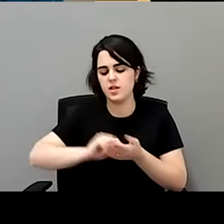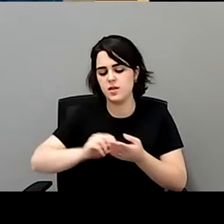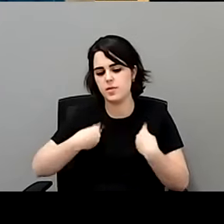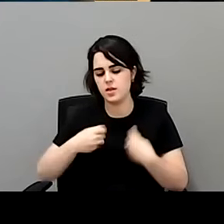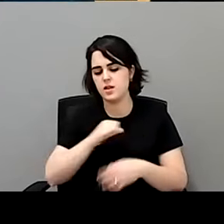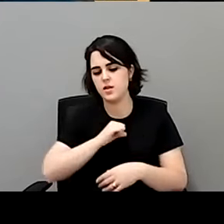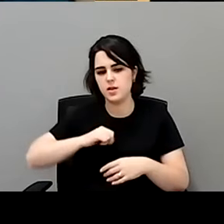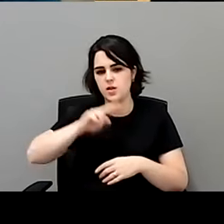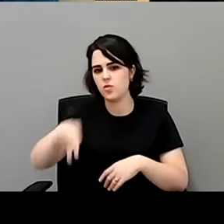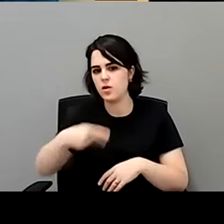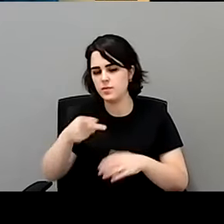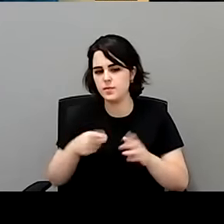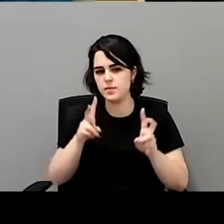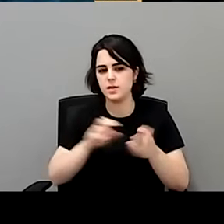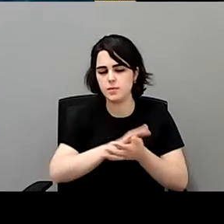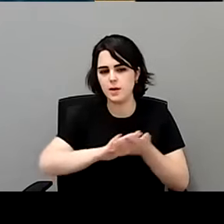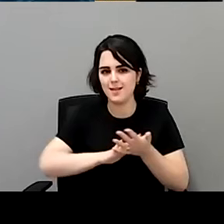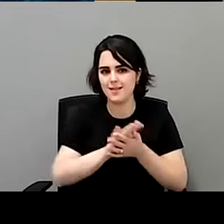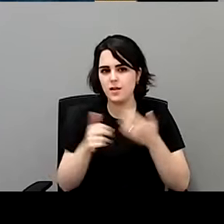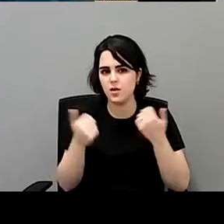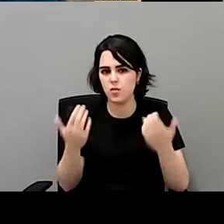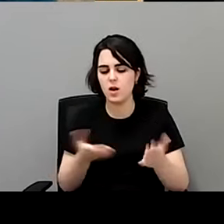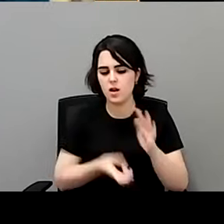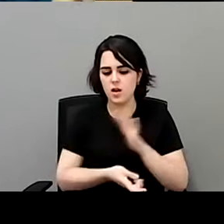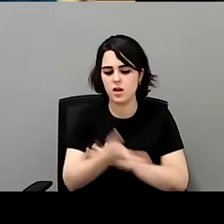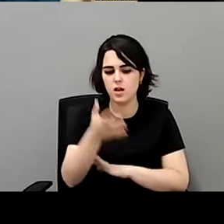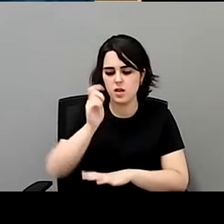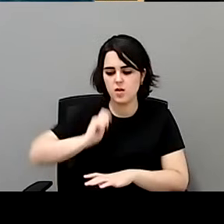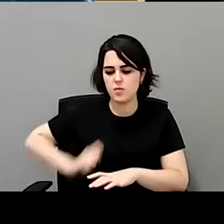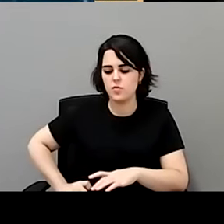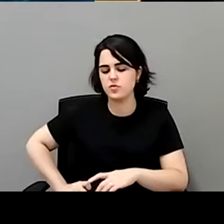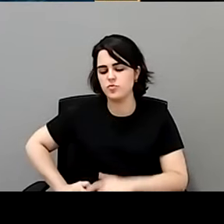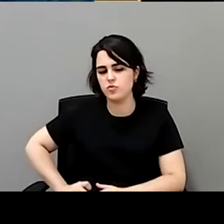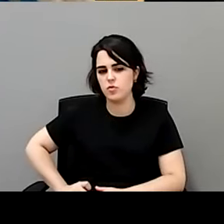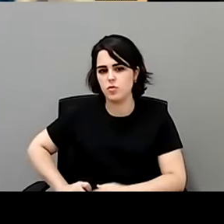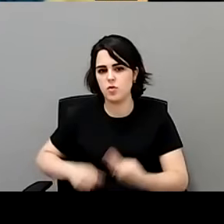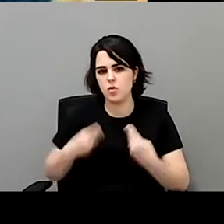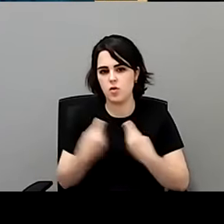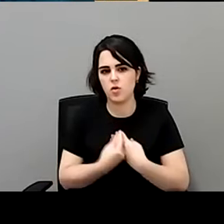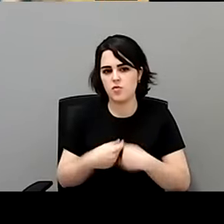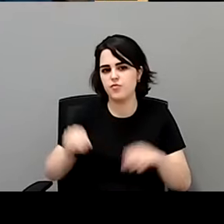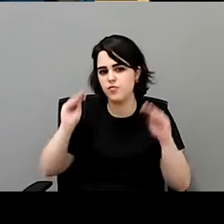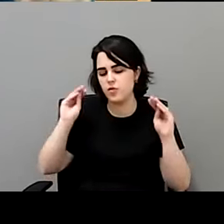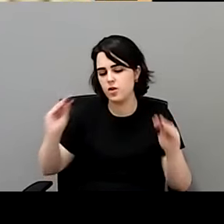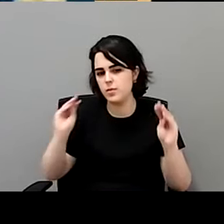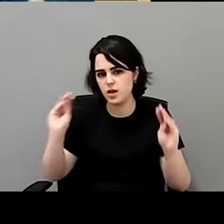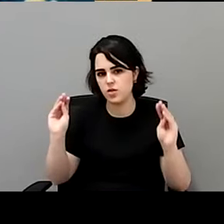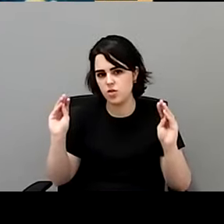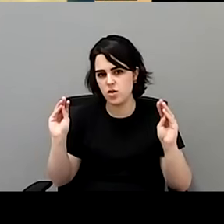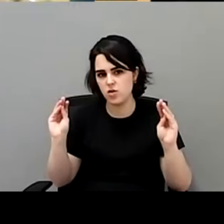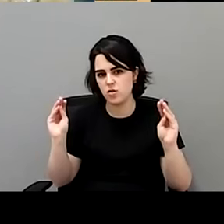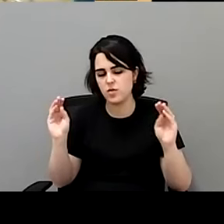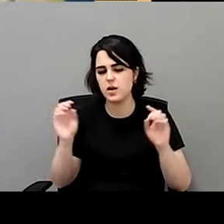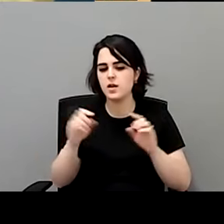independiente. Se trata de crear una profesión con una formación